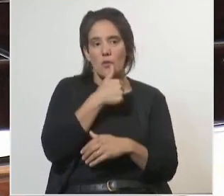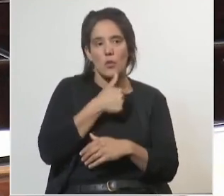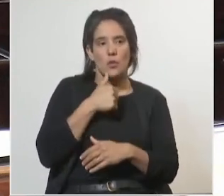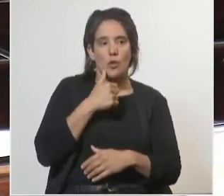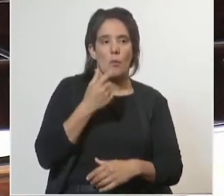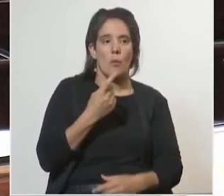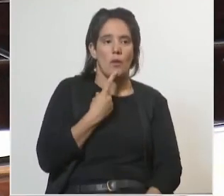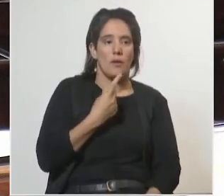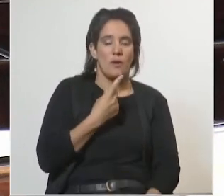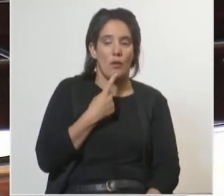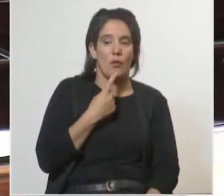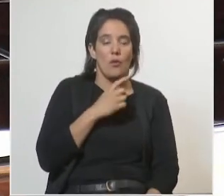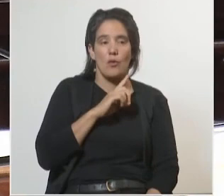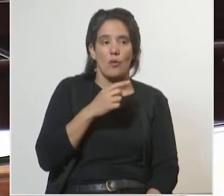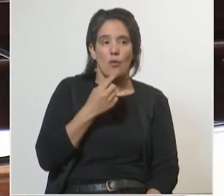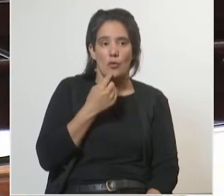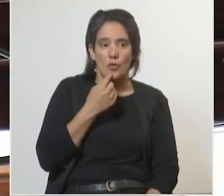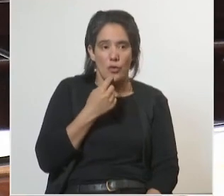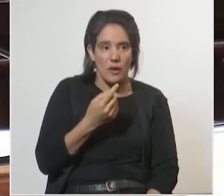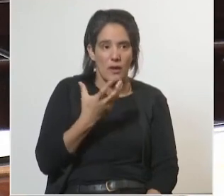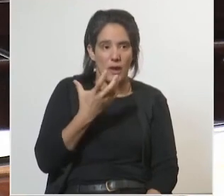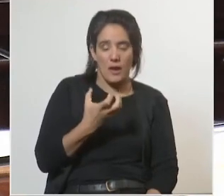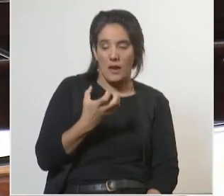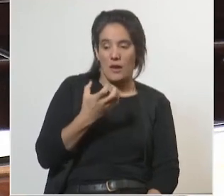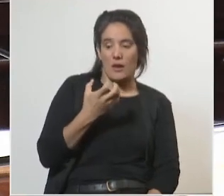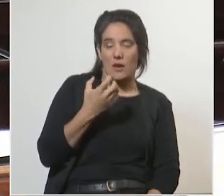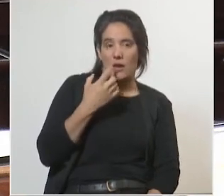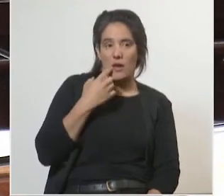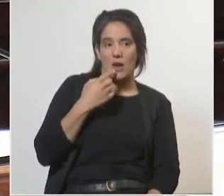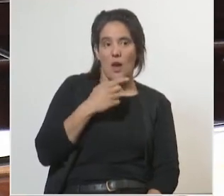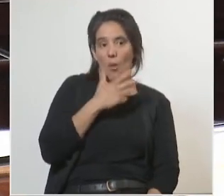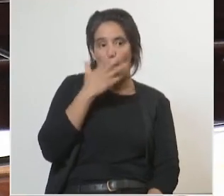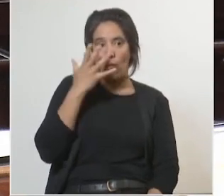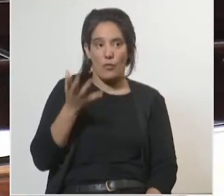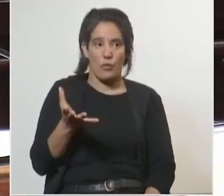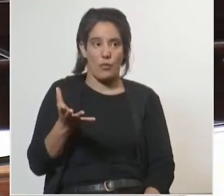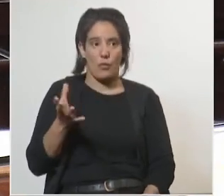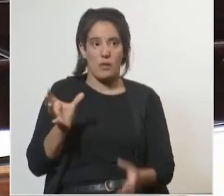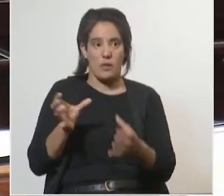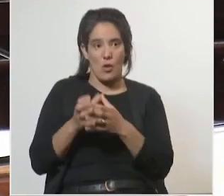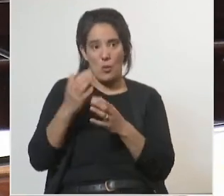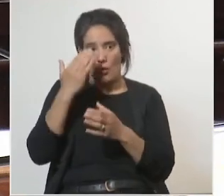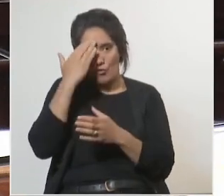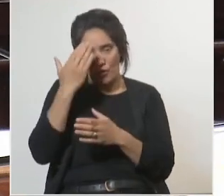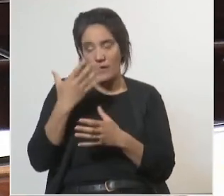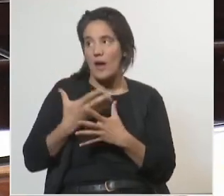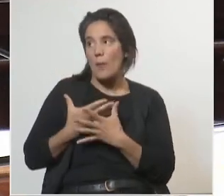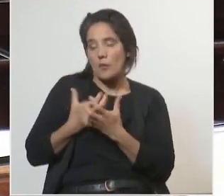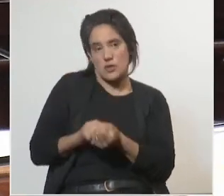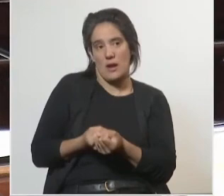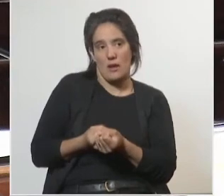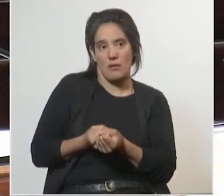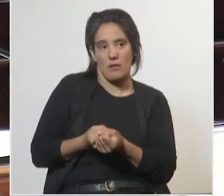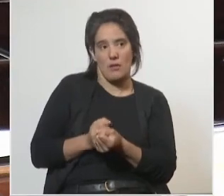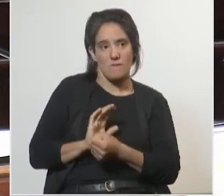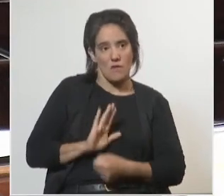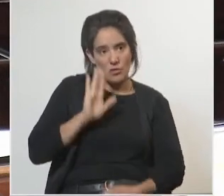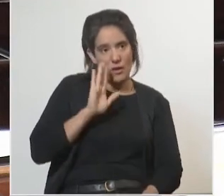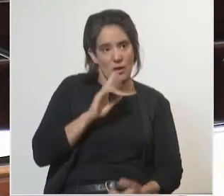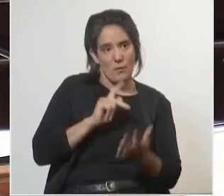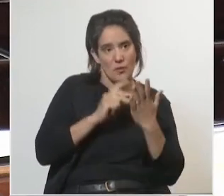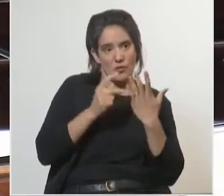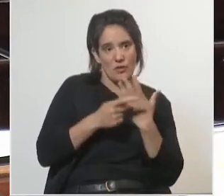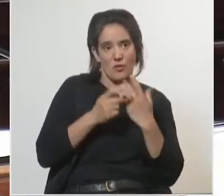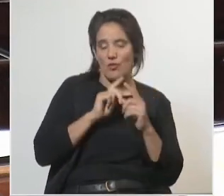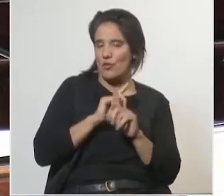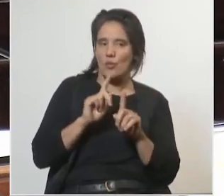problemas políticos, yo lo hice con la intención de que la oposición acompañara ese proyecto. Y no voy a